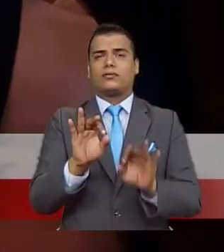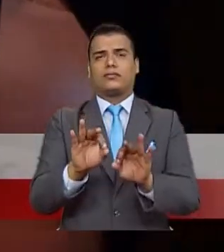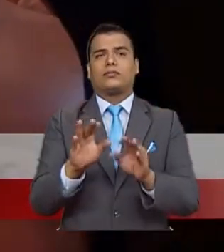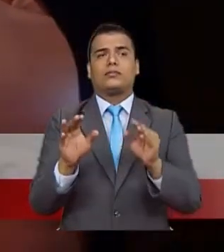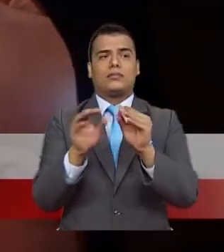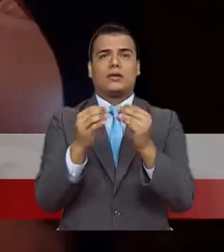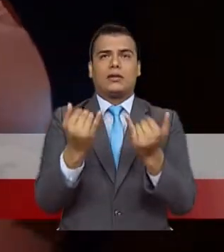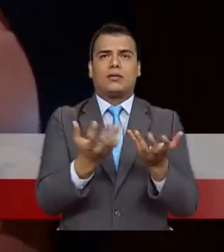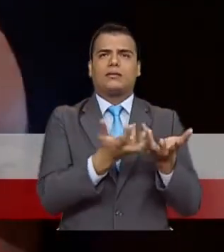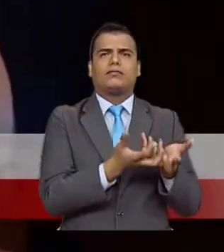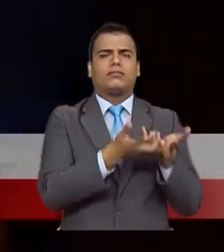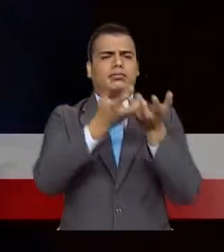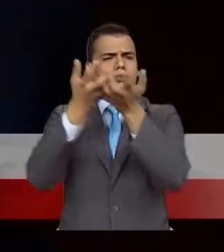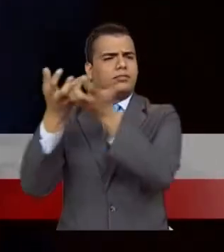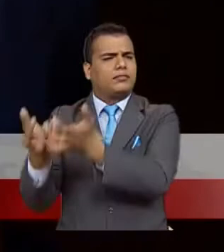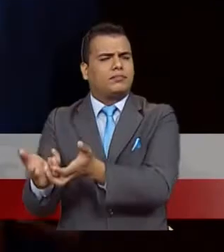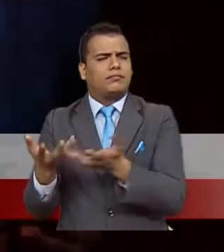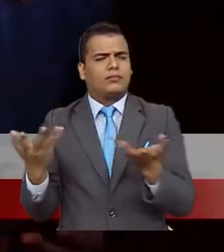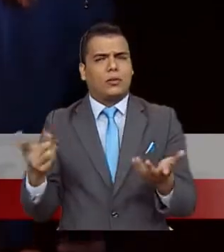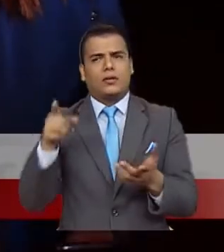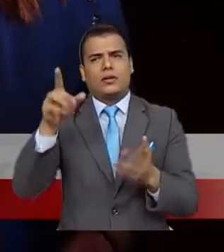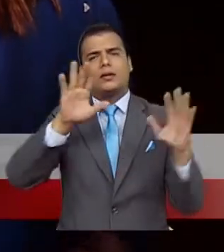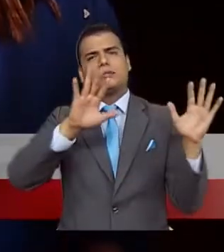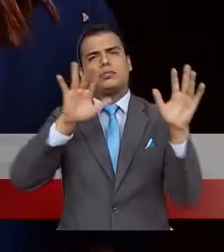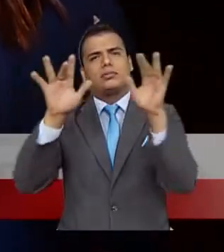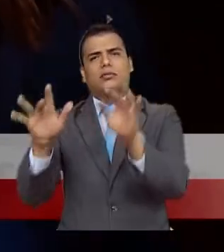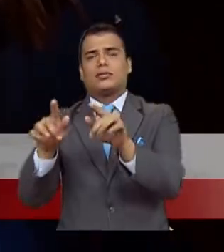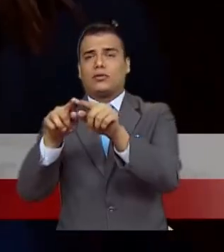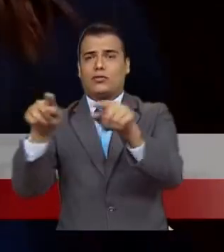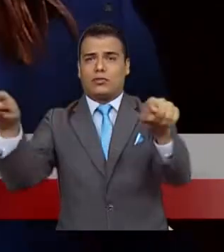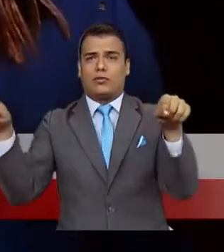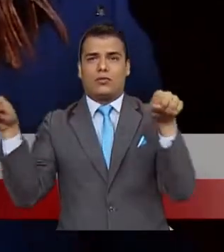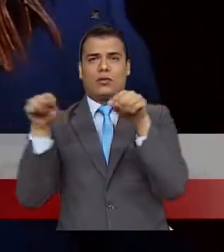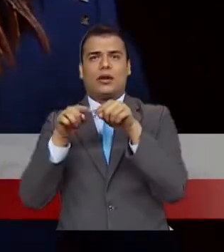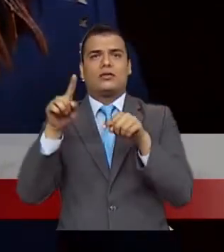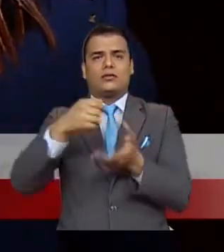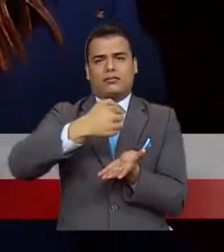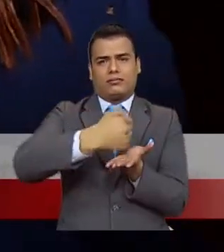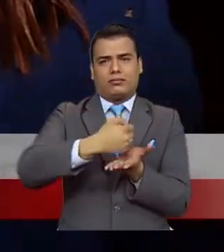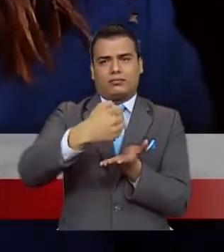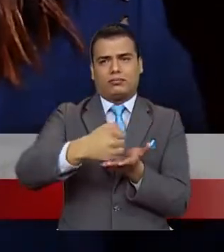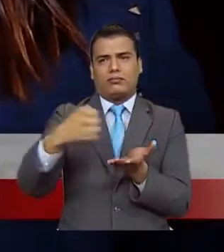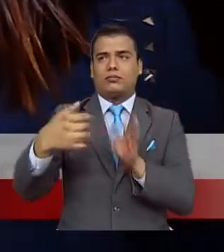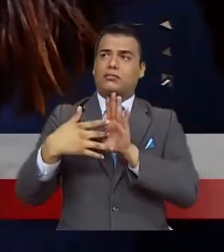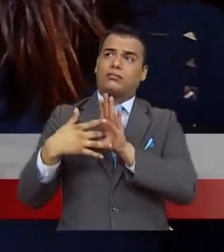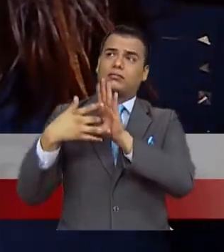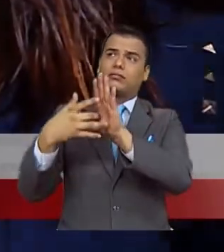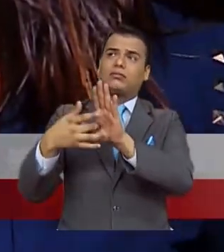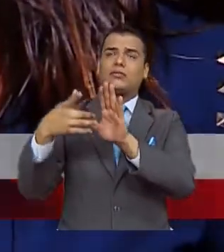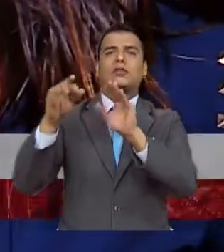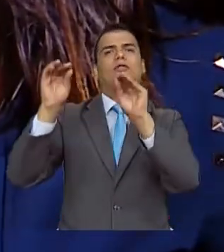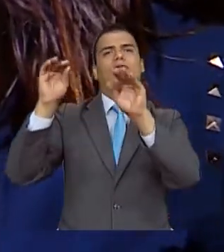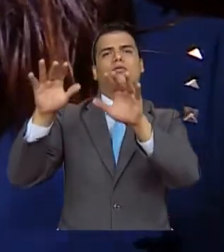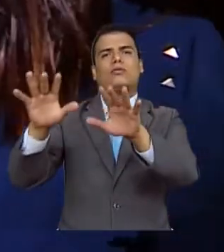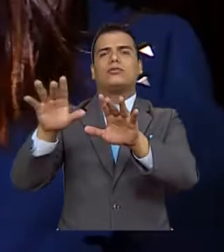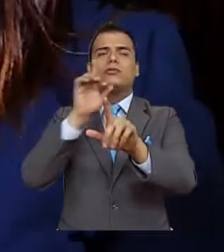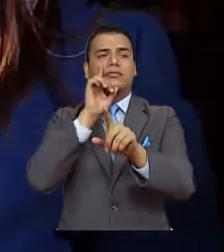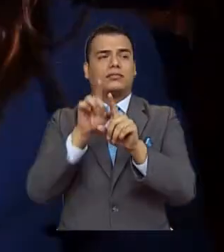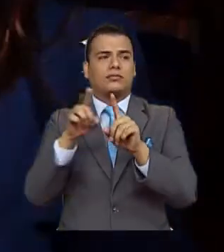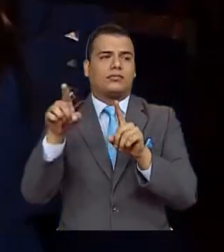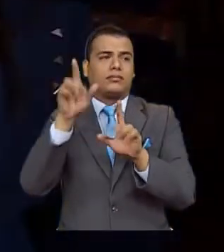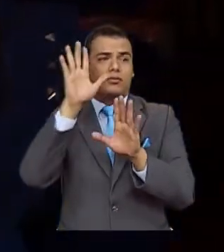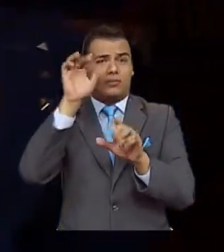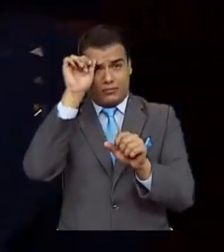Ahorita nos vamos a dirigir a la sede de la registraduría para iluminarla, como te digo, pacífica, en un acto simbólico. Muchas